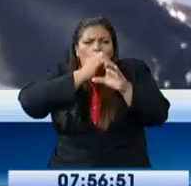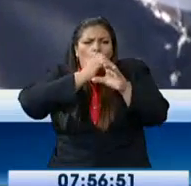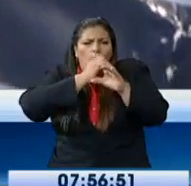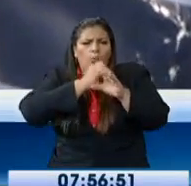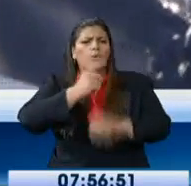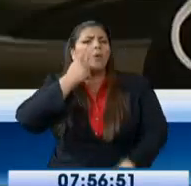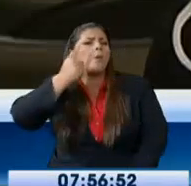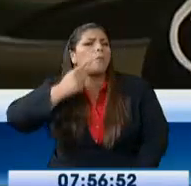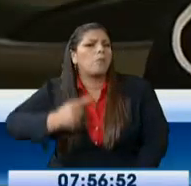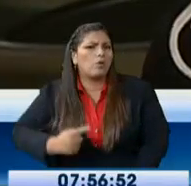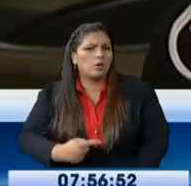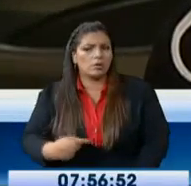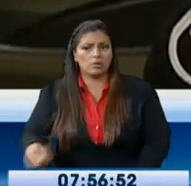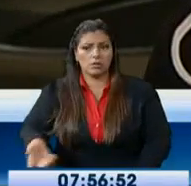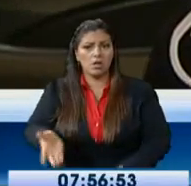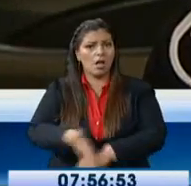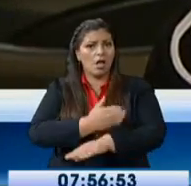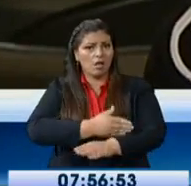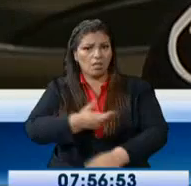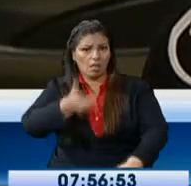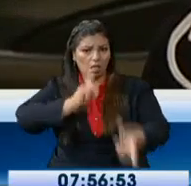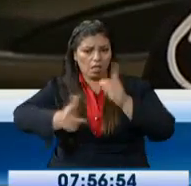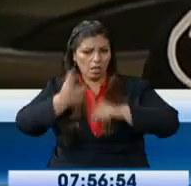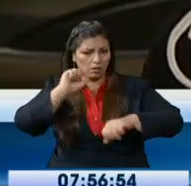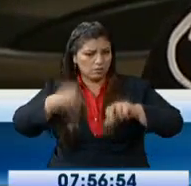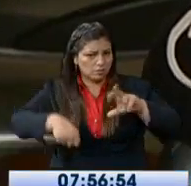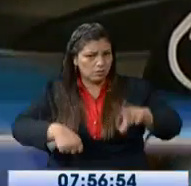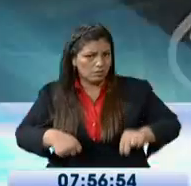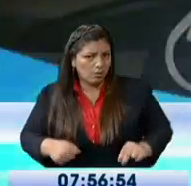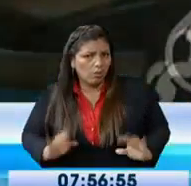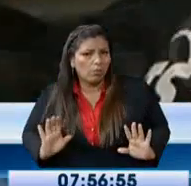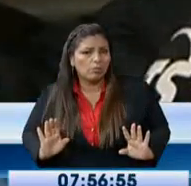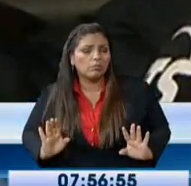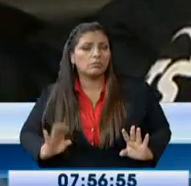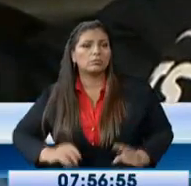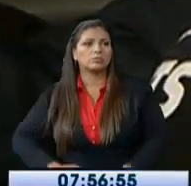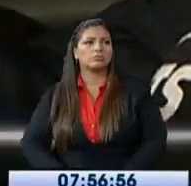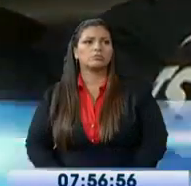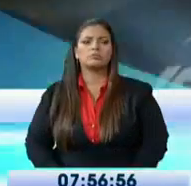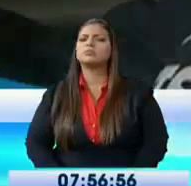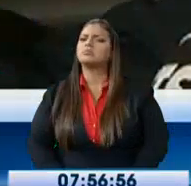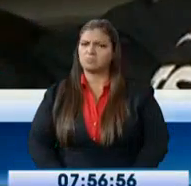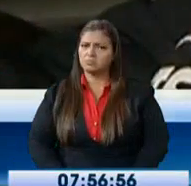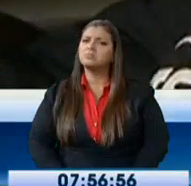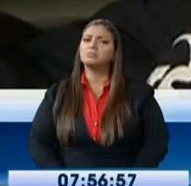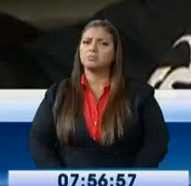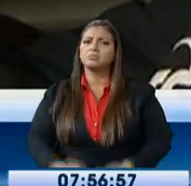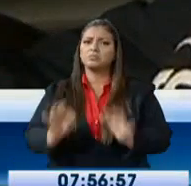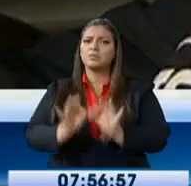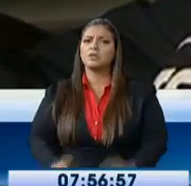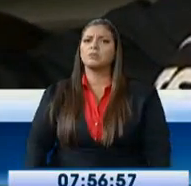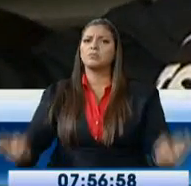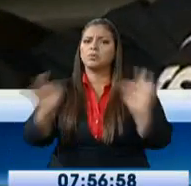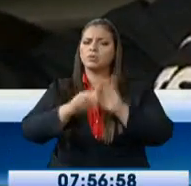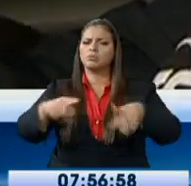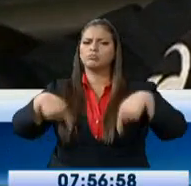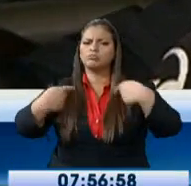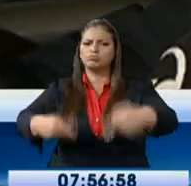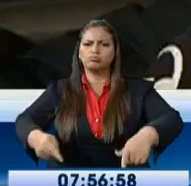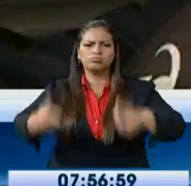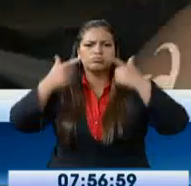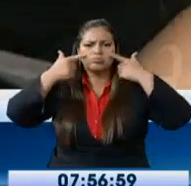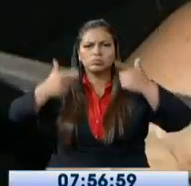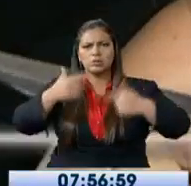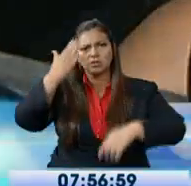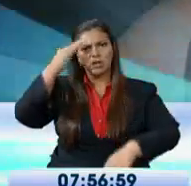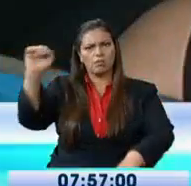Detectan inmediatamente si el conductor ha ingerido algo de alcohol, ¿no? Muy, muy importante que lo hagan constantemente debido a tantos